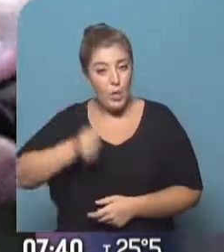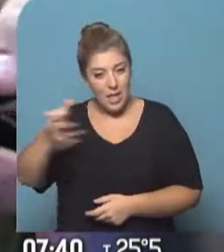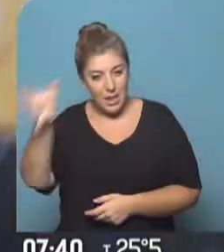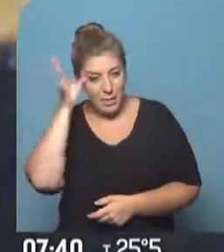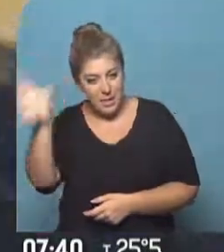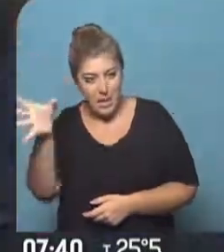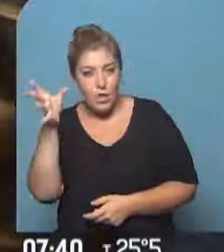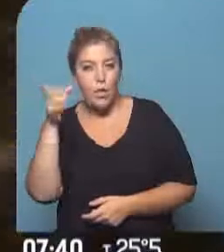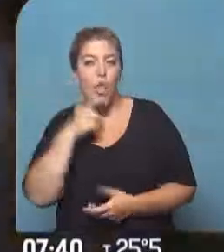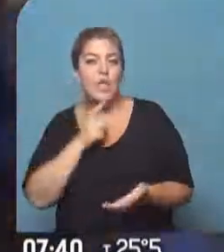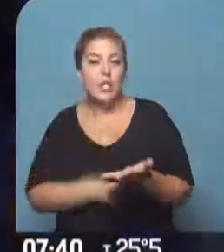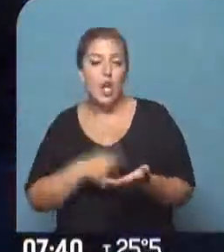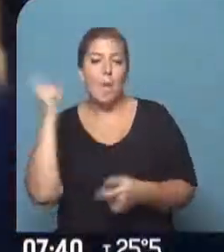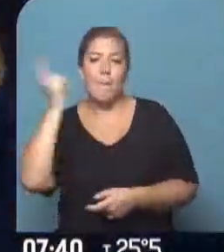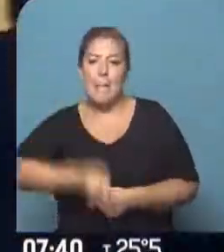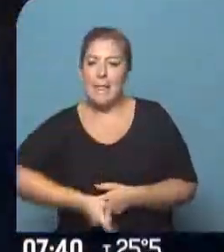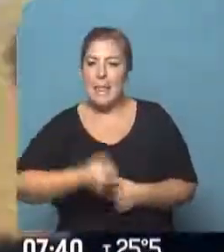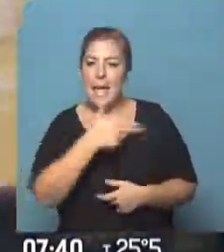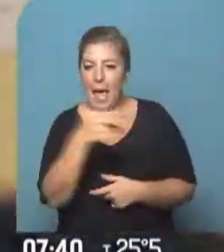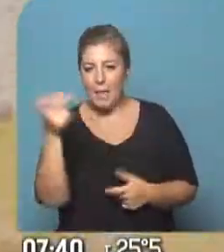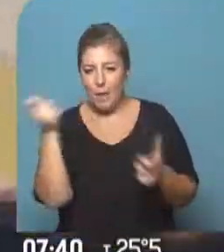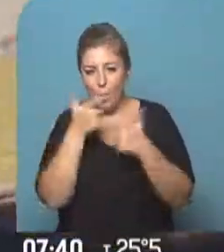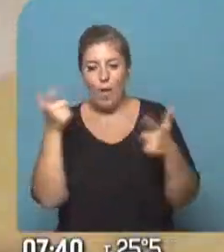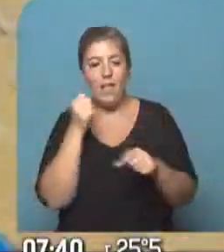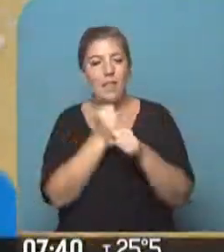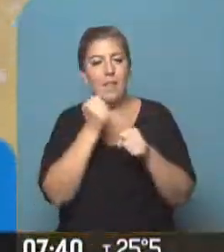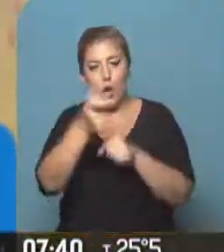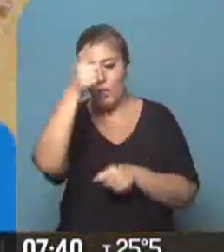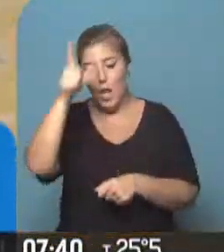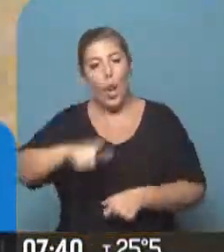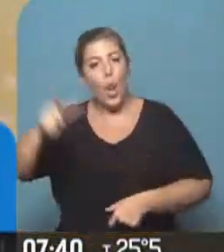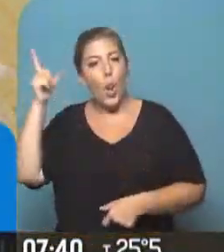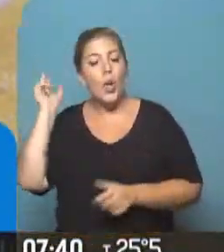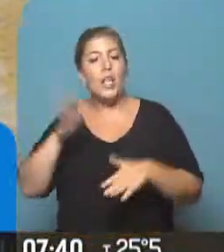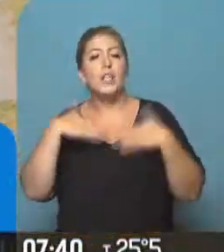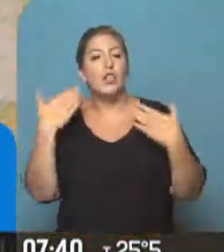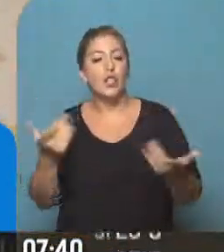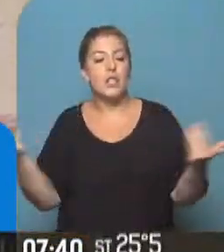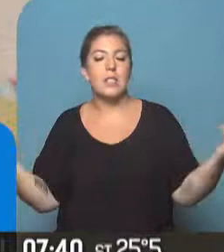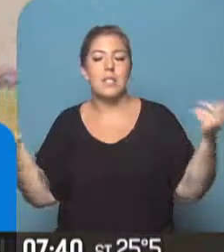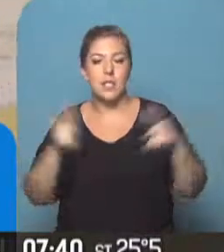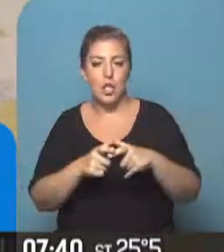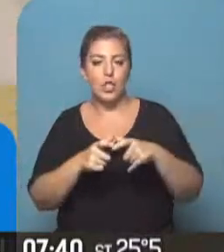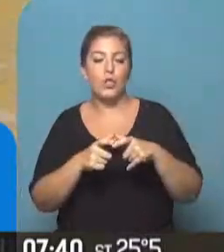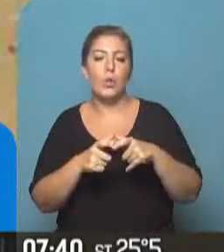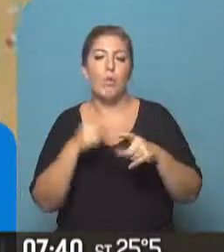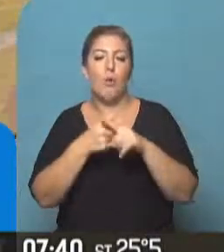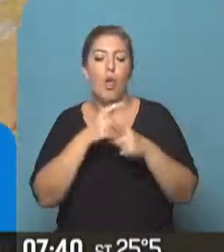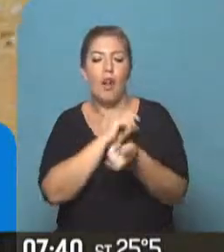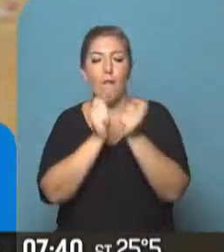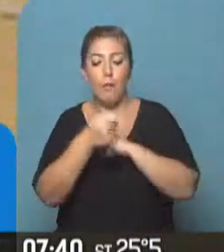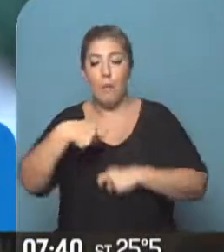sus funciones al ordenar que no se usaran armas en el operativo policial del lunes para garantizar la sesión por la reforma previsional.